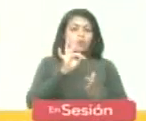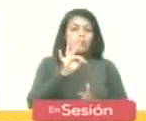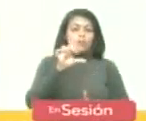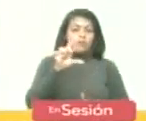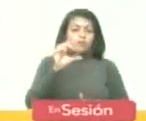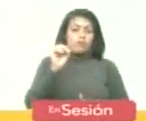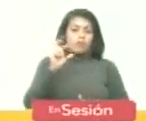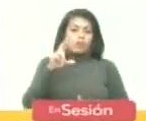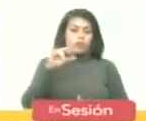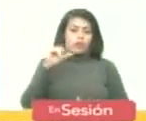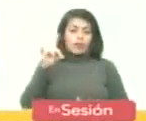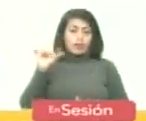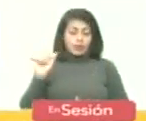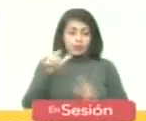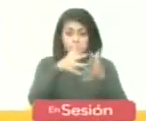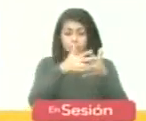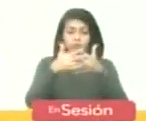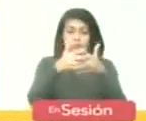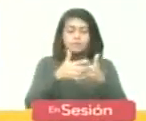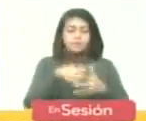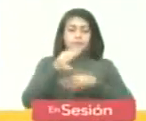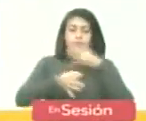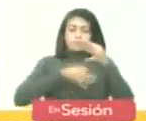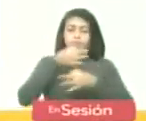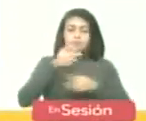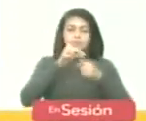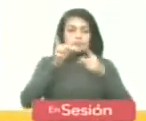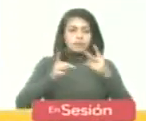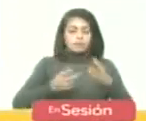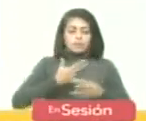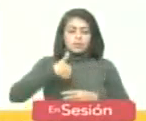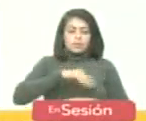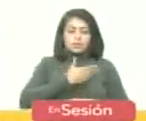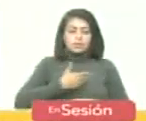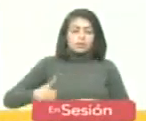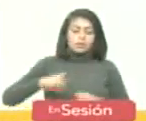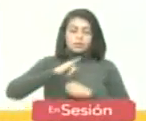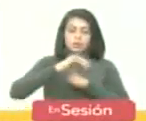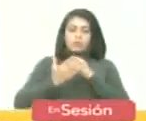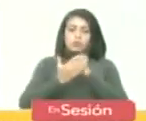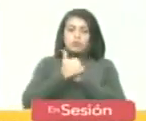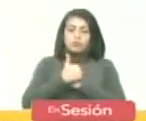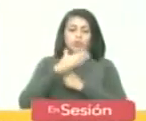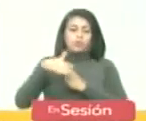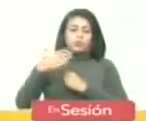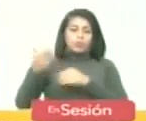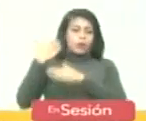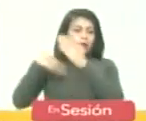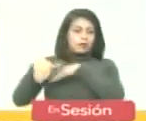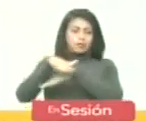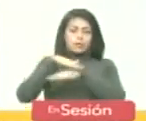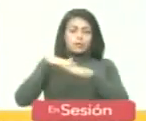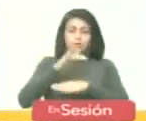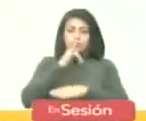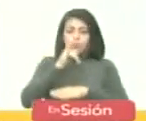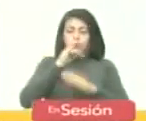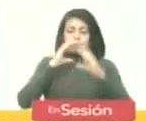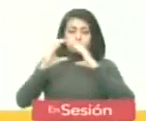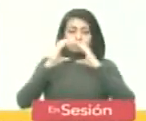Y como lo explicó a detalle nuestro presidente Jorge Rodríguez Gómez, cuando era ministro de Información